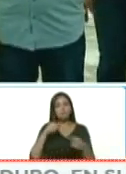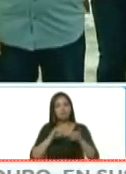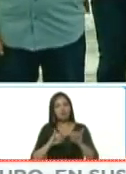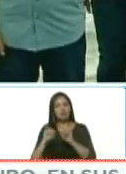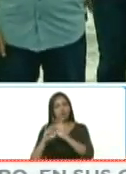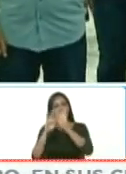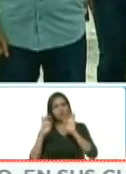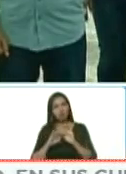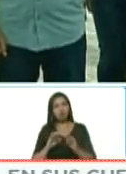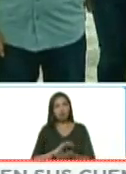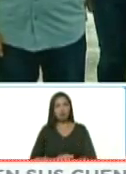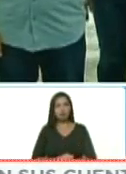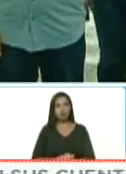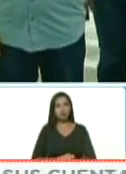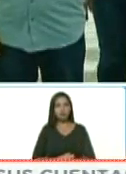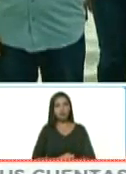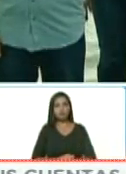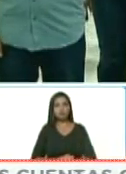redundancia.